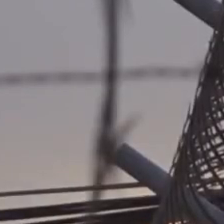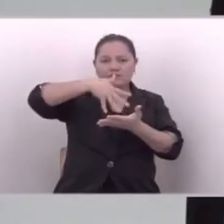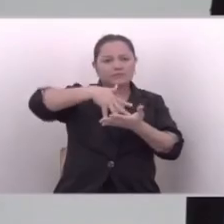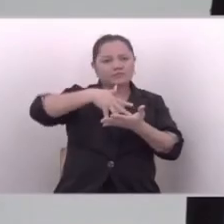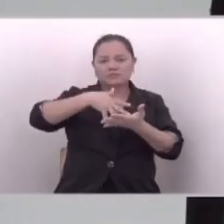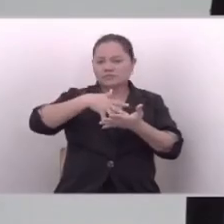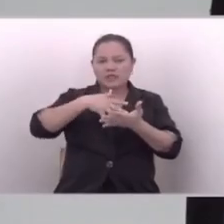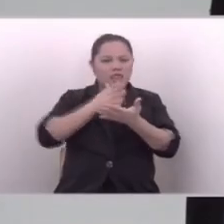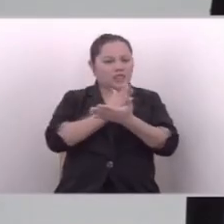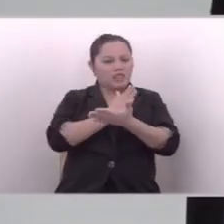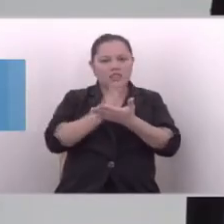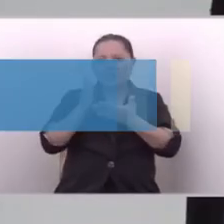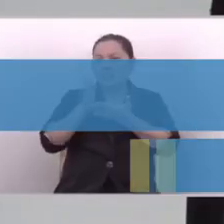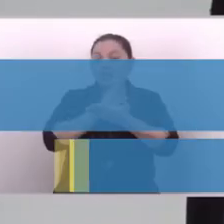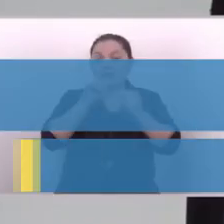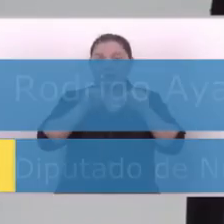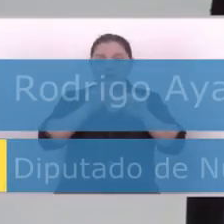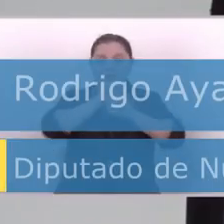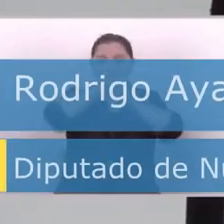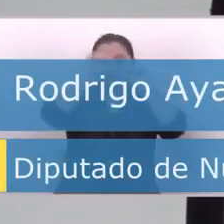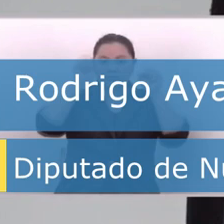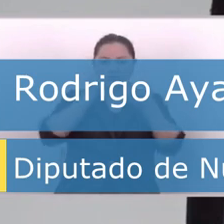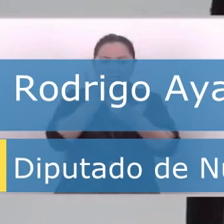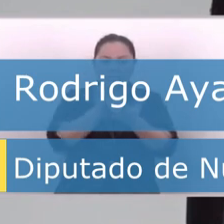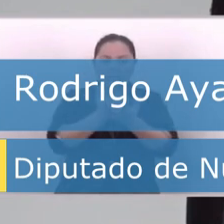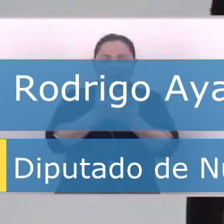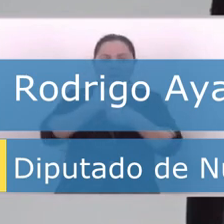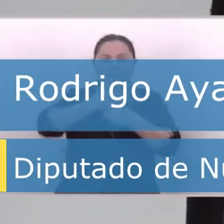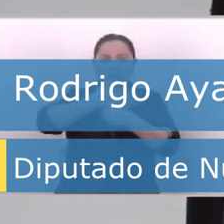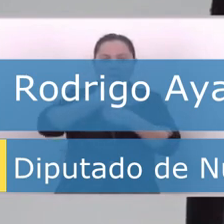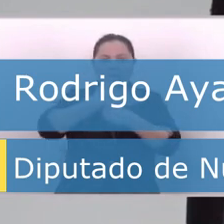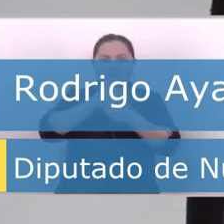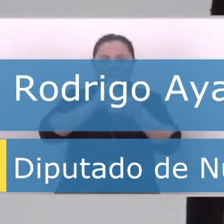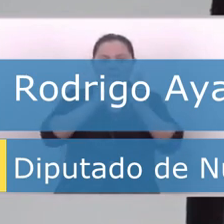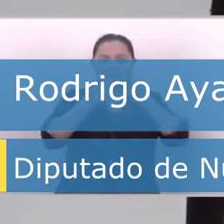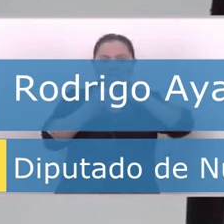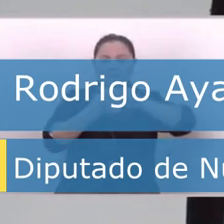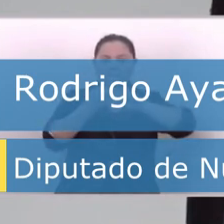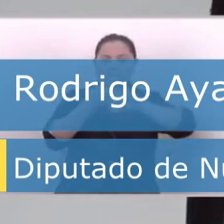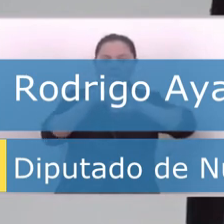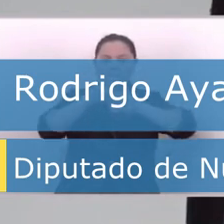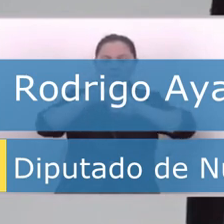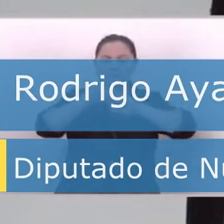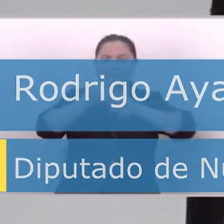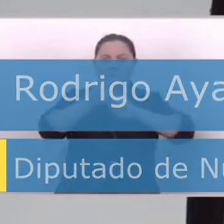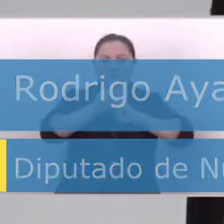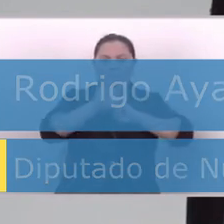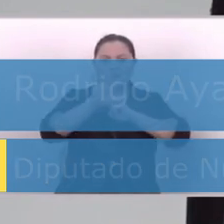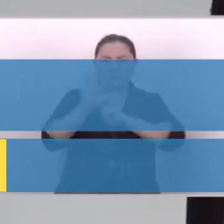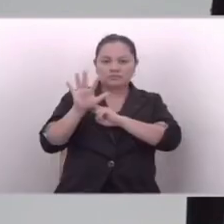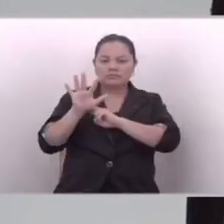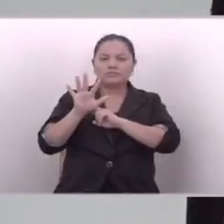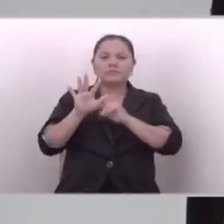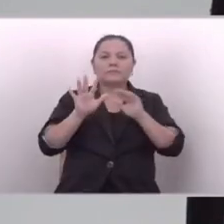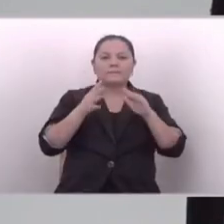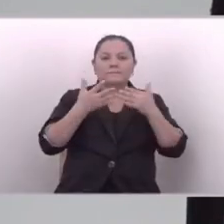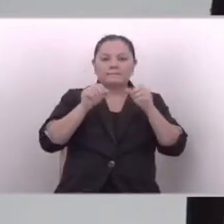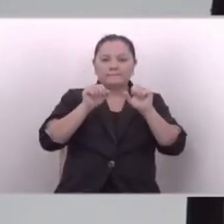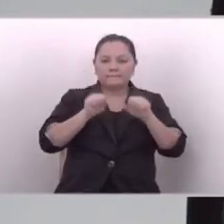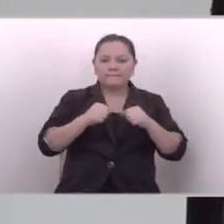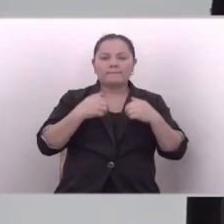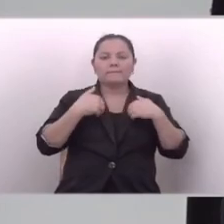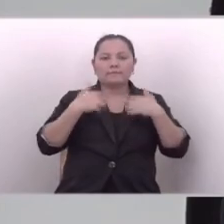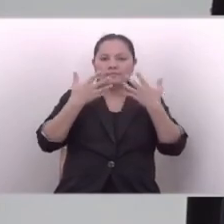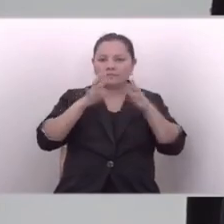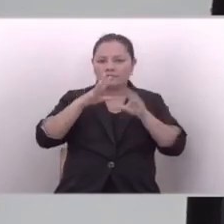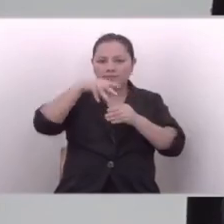basura. Nosotros estamos en esta mañana pues proponiendo como bancada esta reforma al Código Penal en el artículo 255 para poder